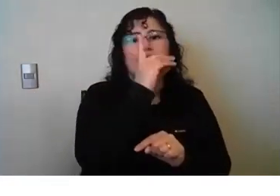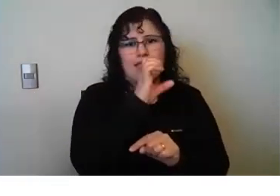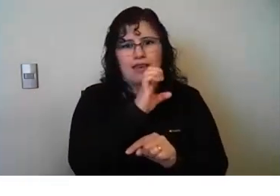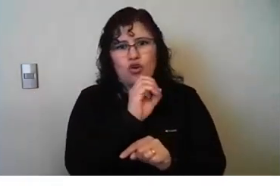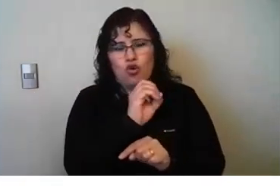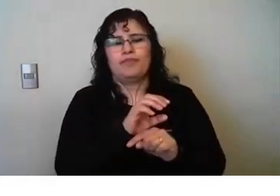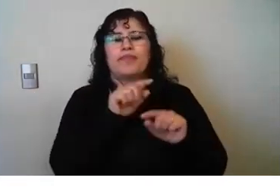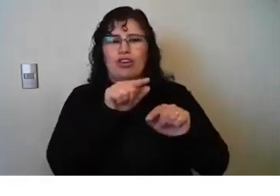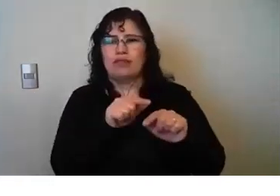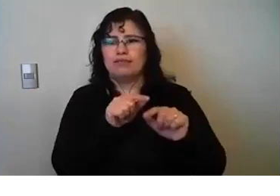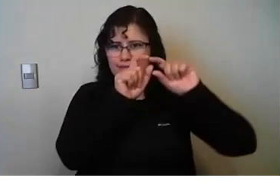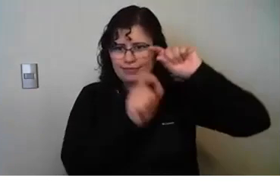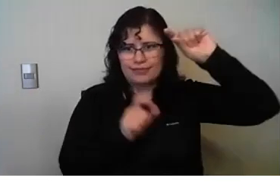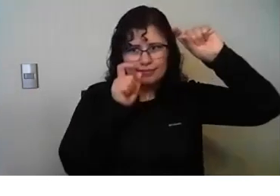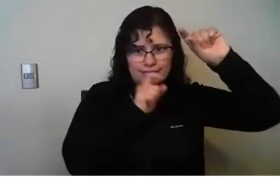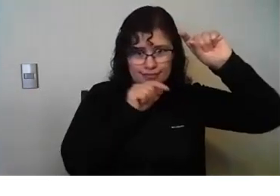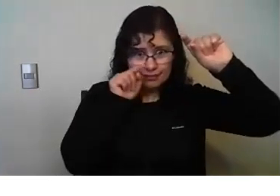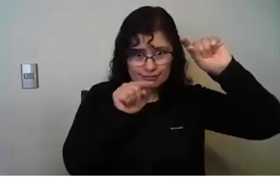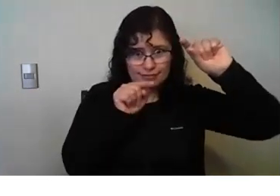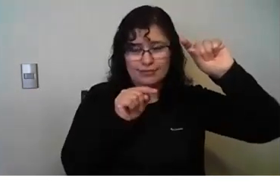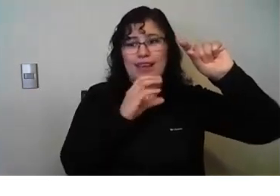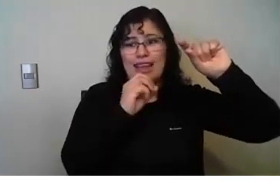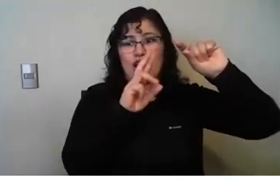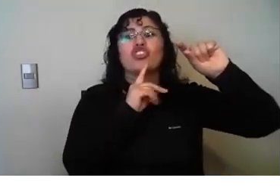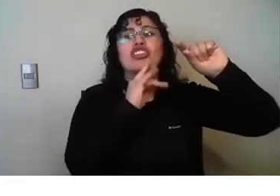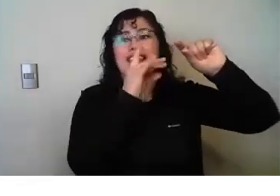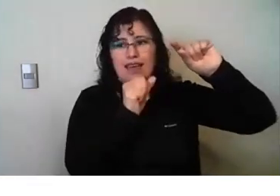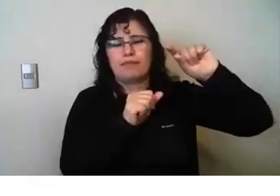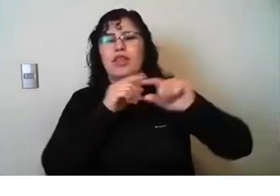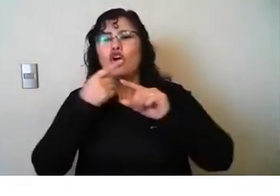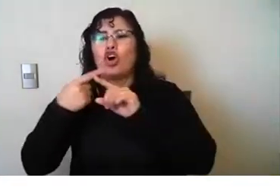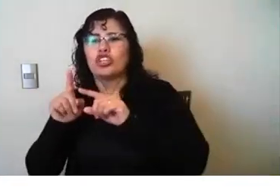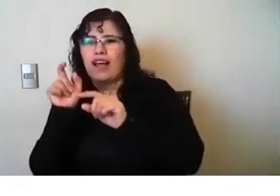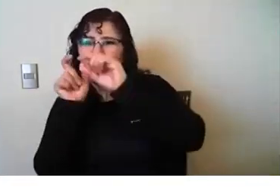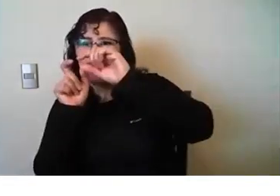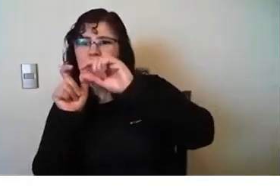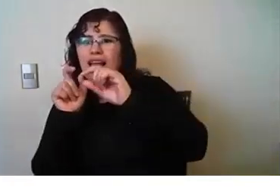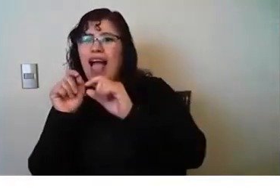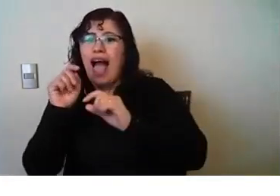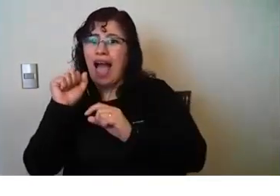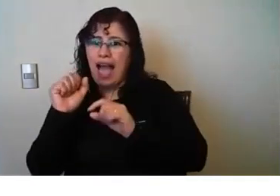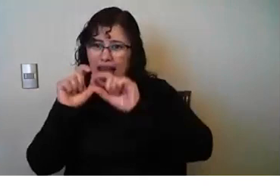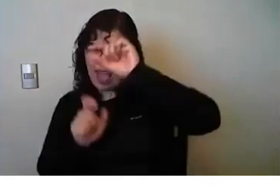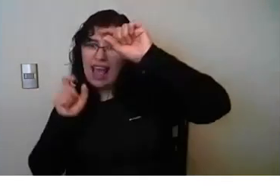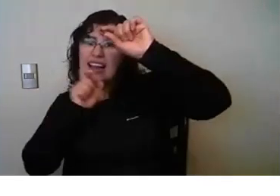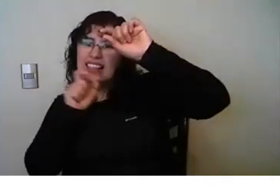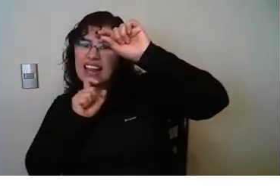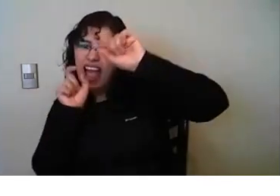carótida por un lado y lo que genera la arteria vertebral por otro. Respecto al sistema